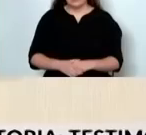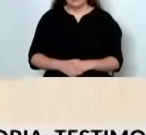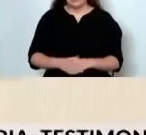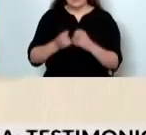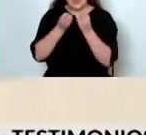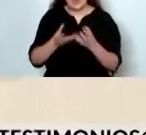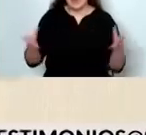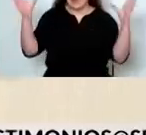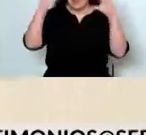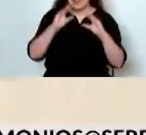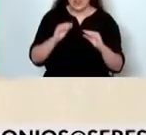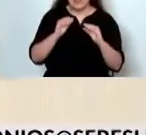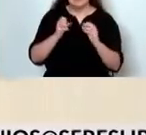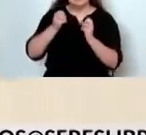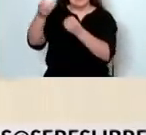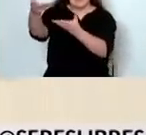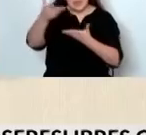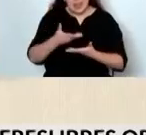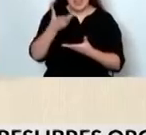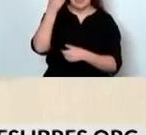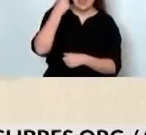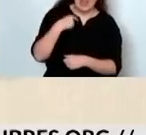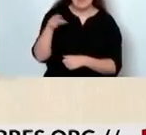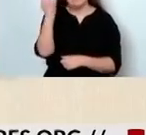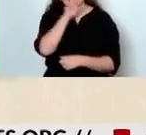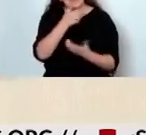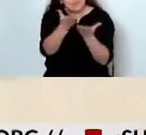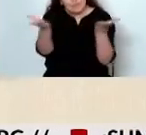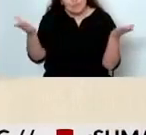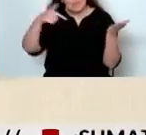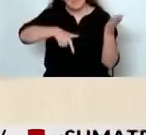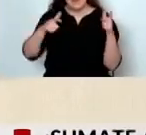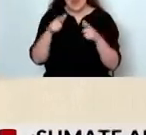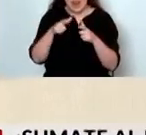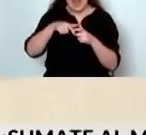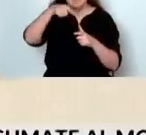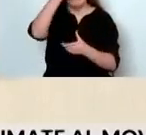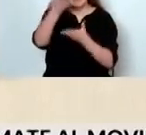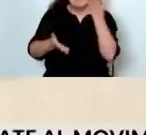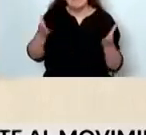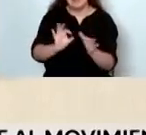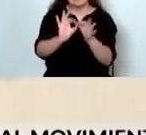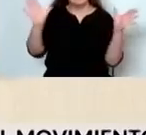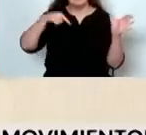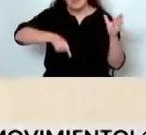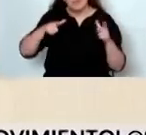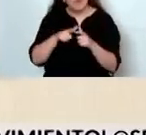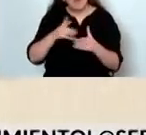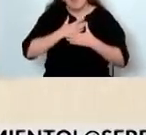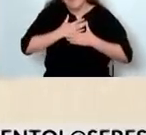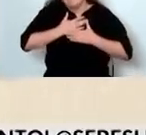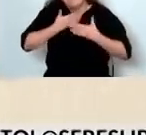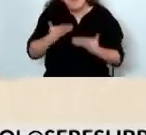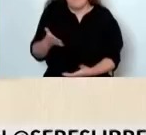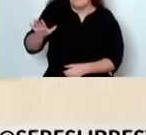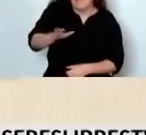equivocada. Muy buenas noches, bienvenidas, bienvenidos a una emisión más de Seres Libres, este programa que hacemos con muchísimo amor, con muchísimas